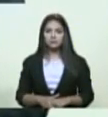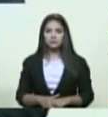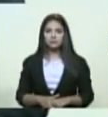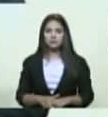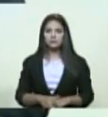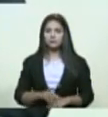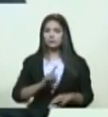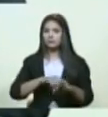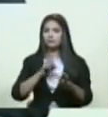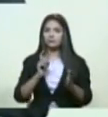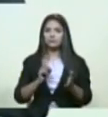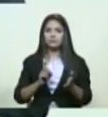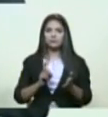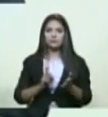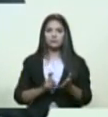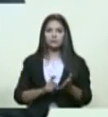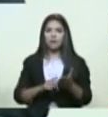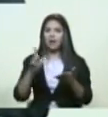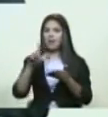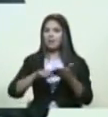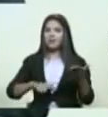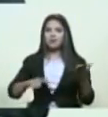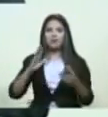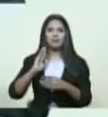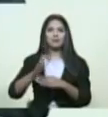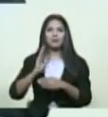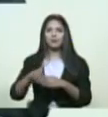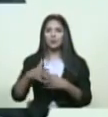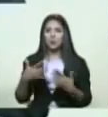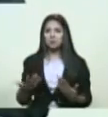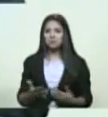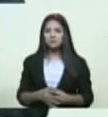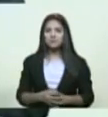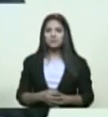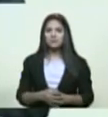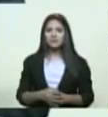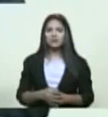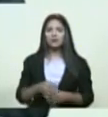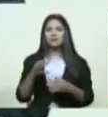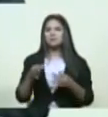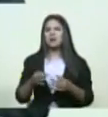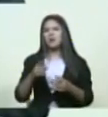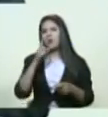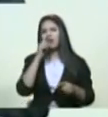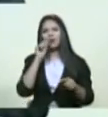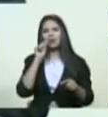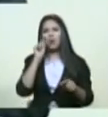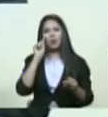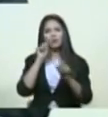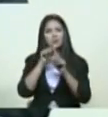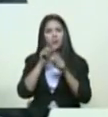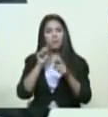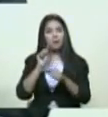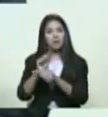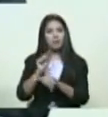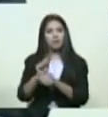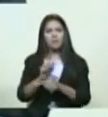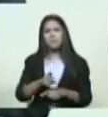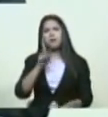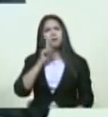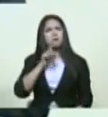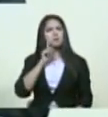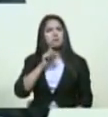toda esa lista de sanciones que al final se hacen para amedrentar. Y eso es mentira, de que